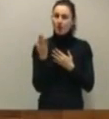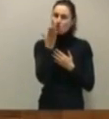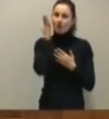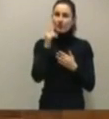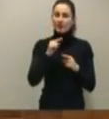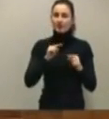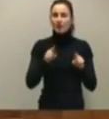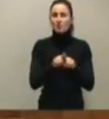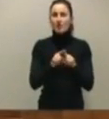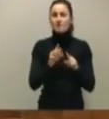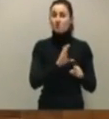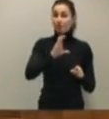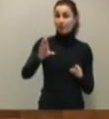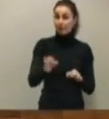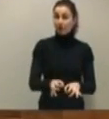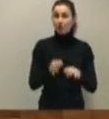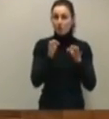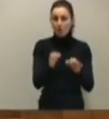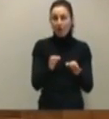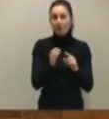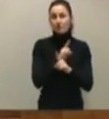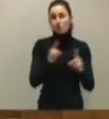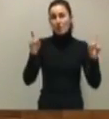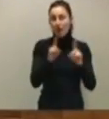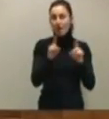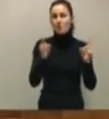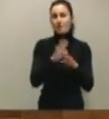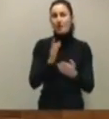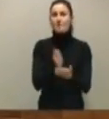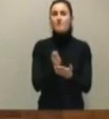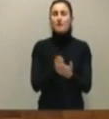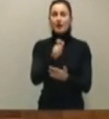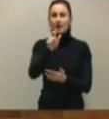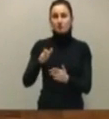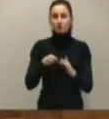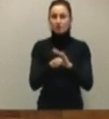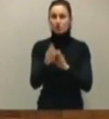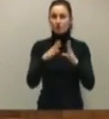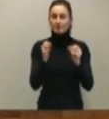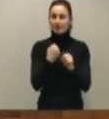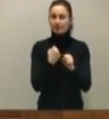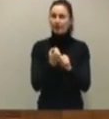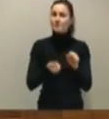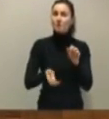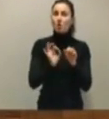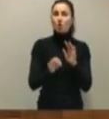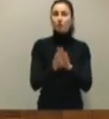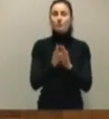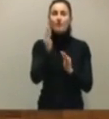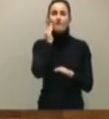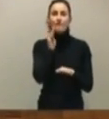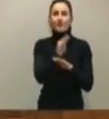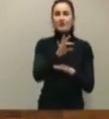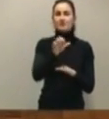las transferencias, prácticamente se mantiene igual, a las transferencias nominativas para el pago de personal, y que, por ejemplo, se puedan mantener las